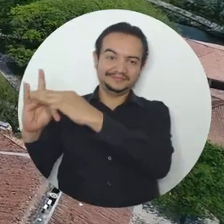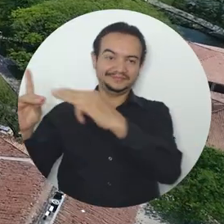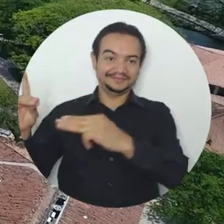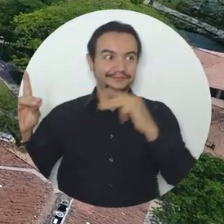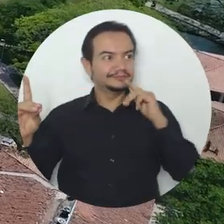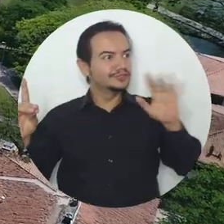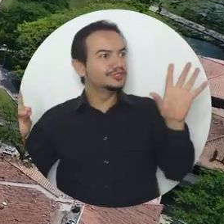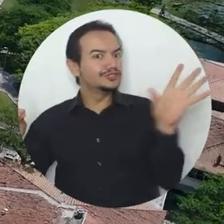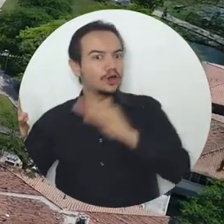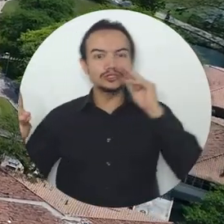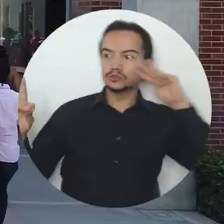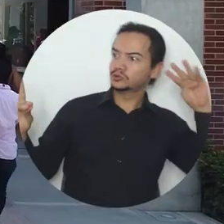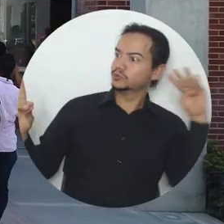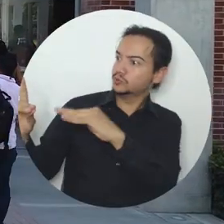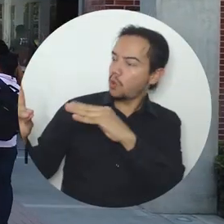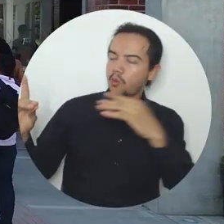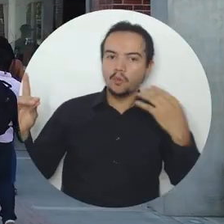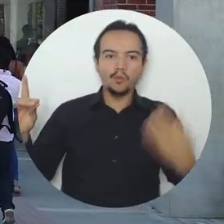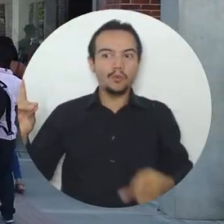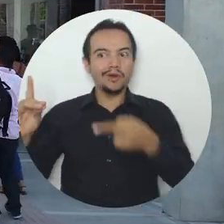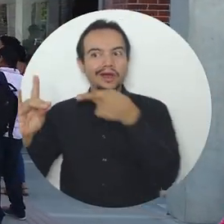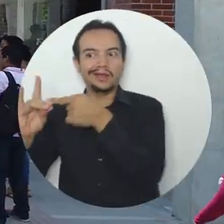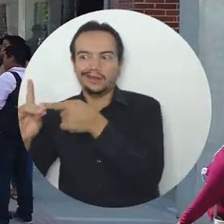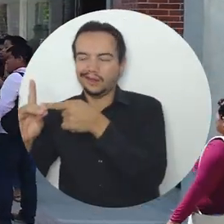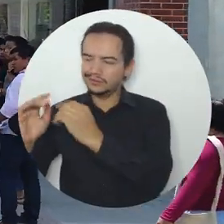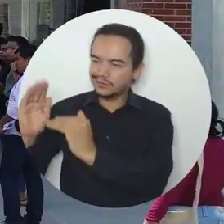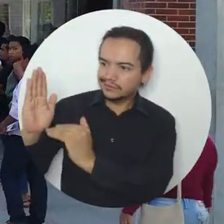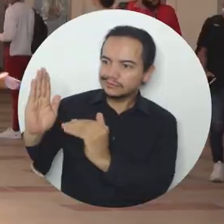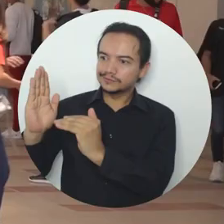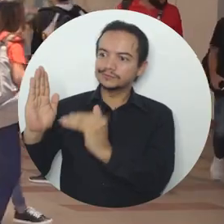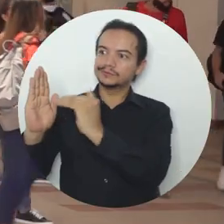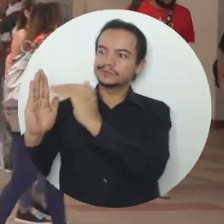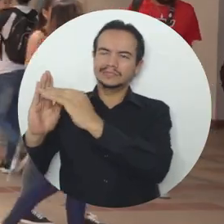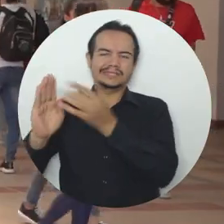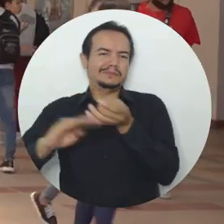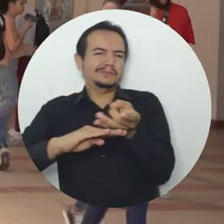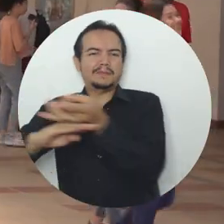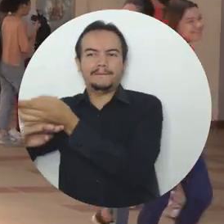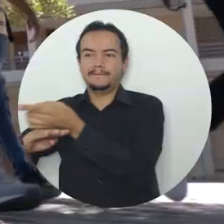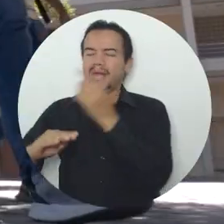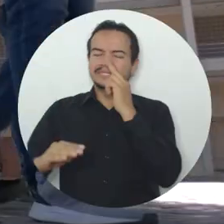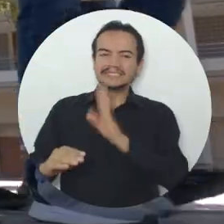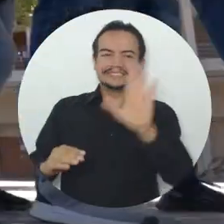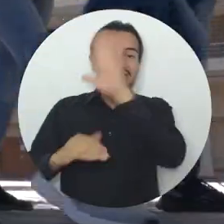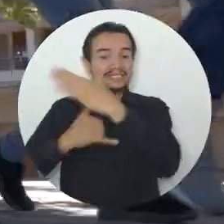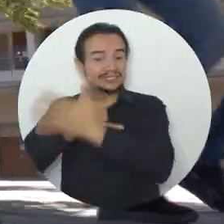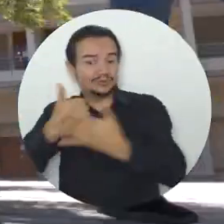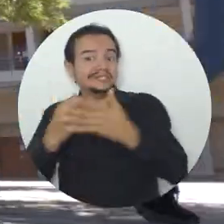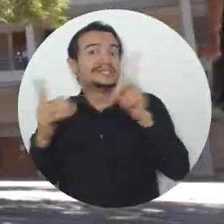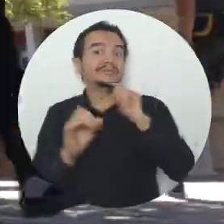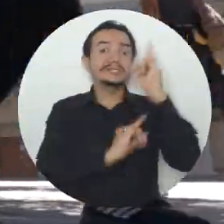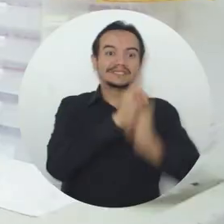los ojos del mundo siguen a la universidad del Magdalena que continúa posicionándose como una de las mejores a nivel nacional e internacional